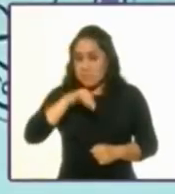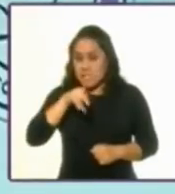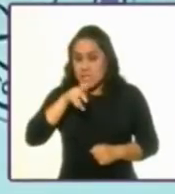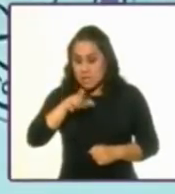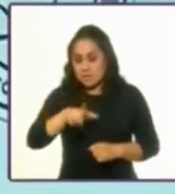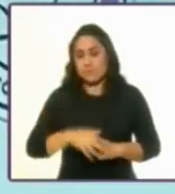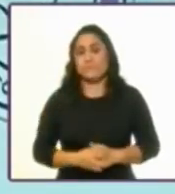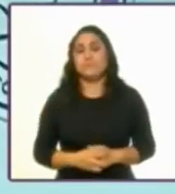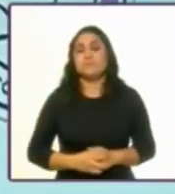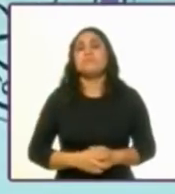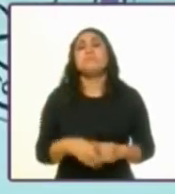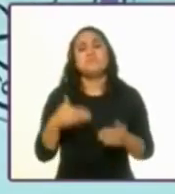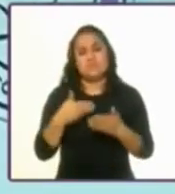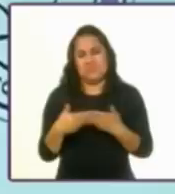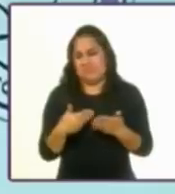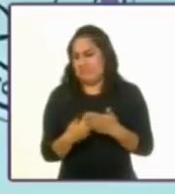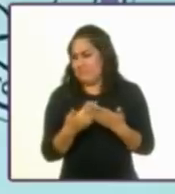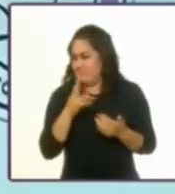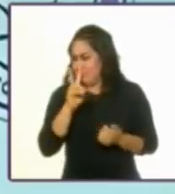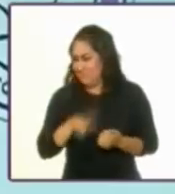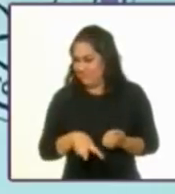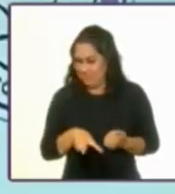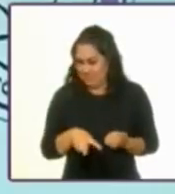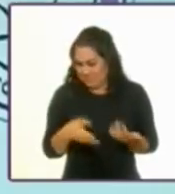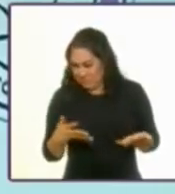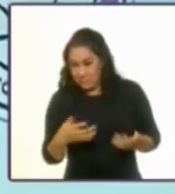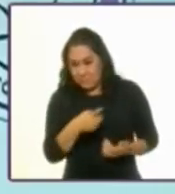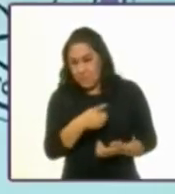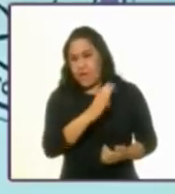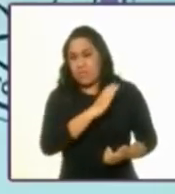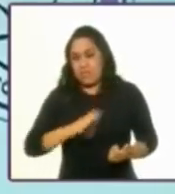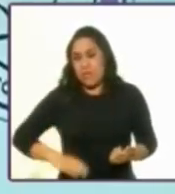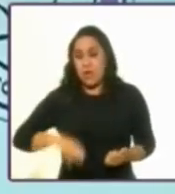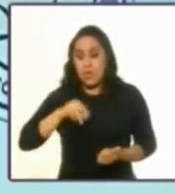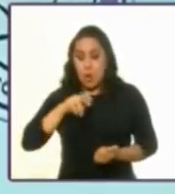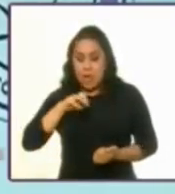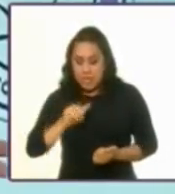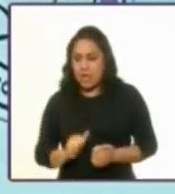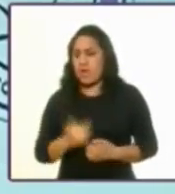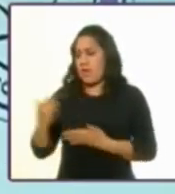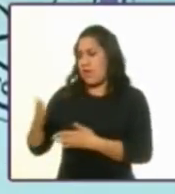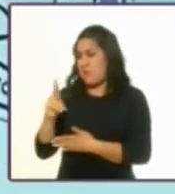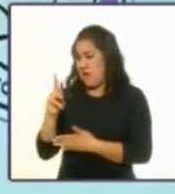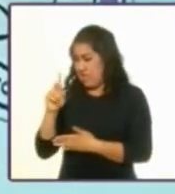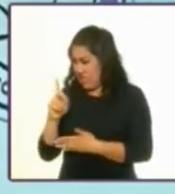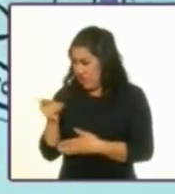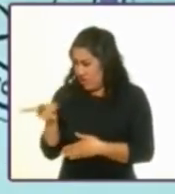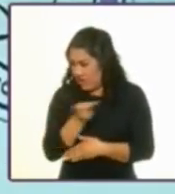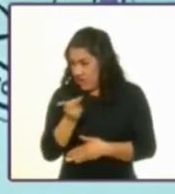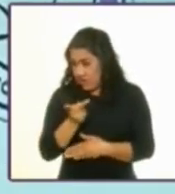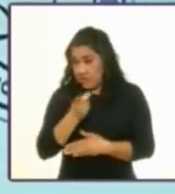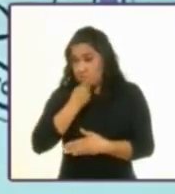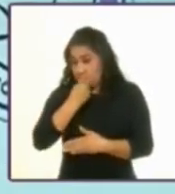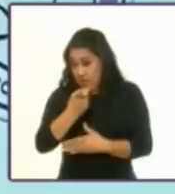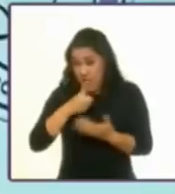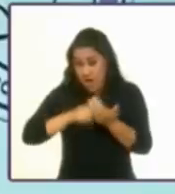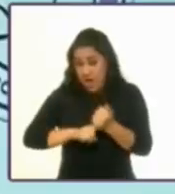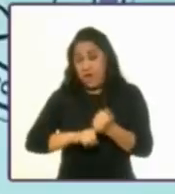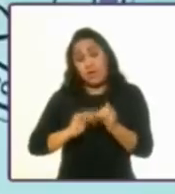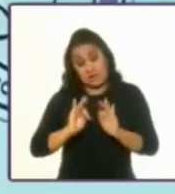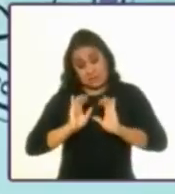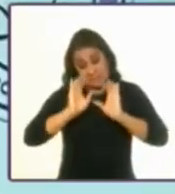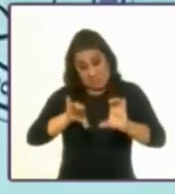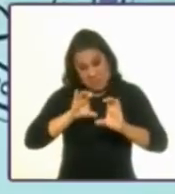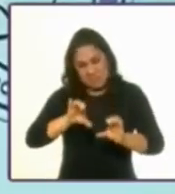es de un cinismo atroz que las candidatas de morena y el perredé vengan a ofrecernos empleos 20 años después